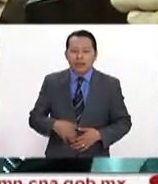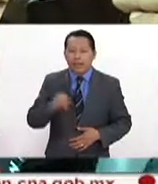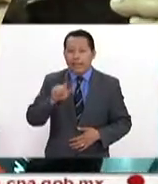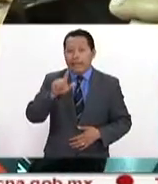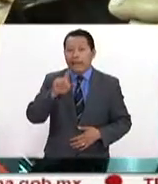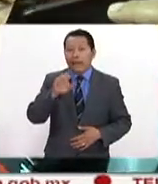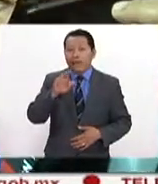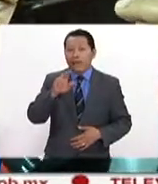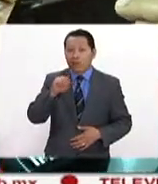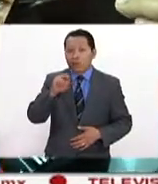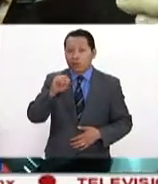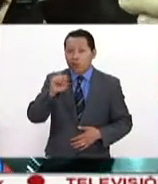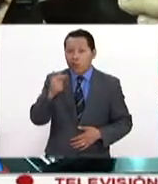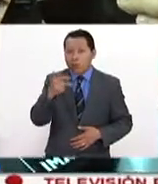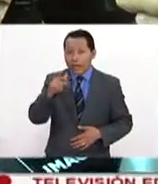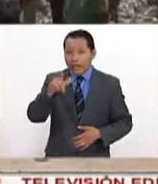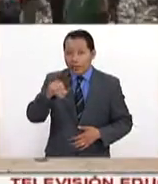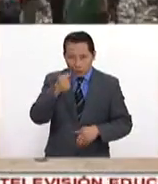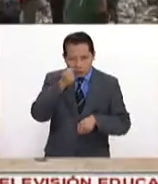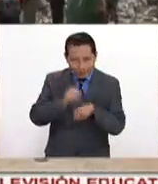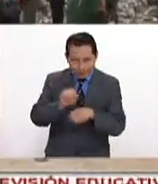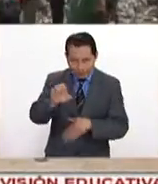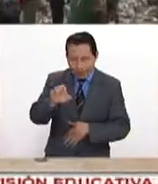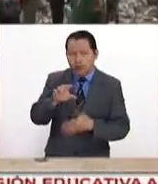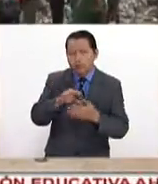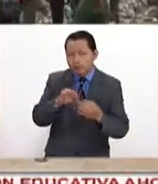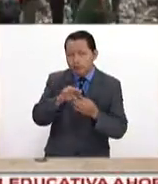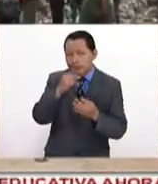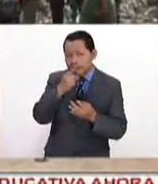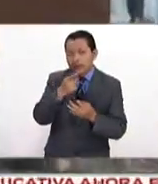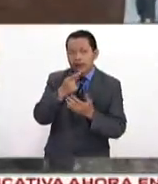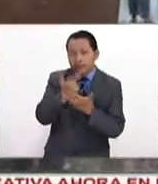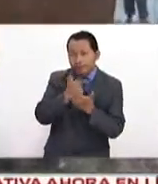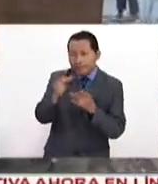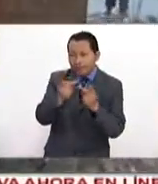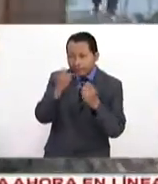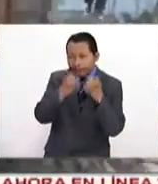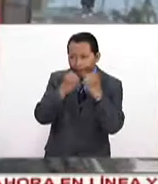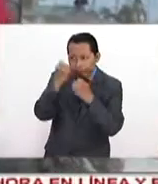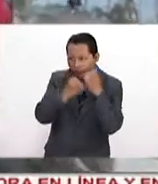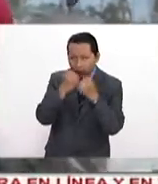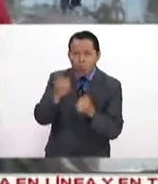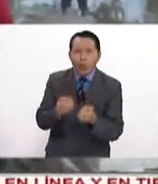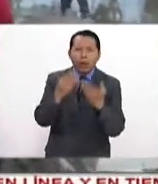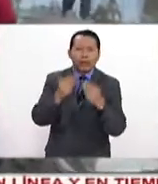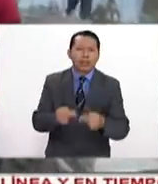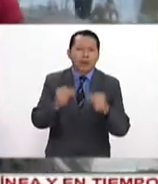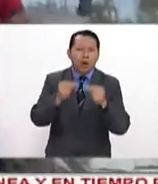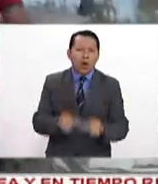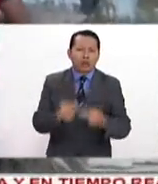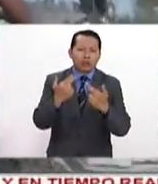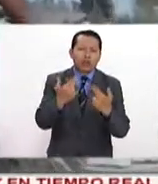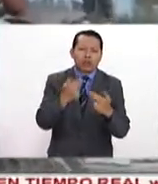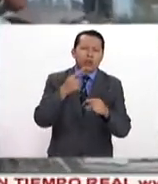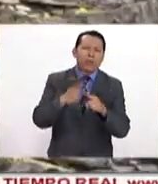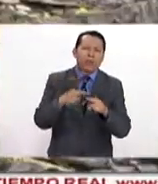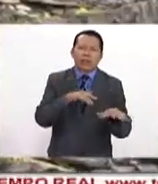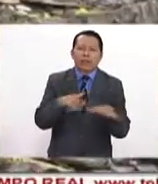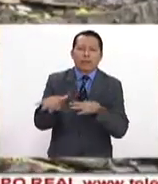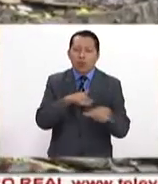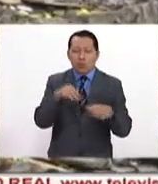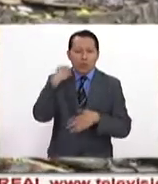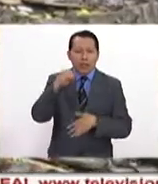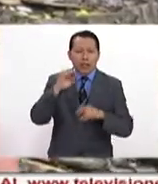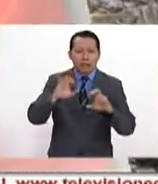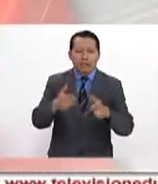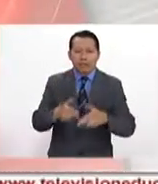Ildefonso Guajardo, secretario de Economía, informó que se realiza un censo para determinar el número de comercios afectados por el temblor en Oaxaca y